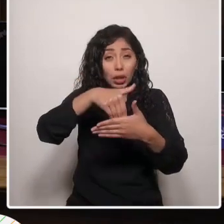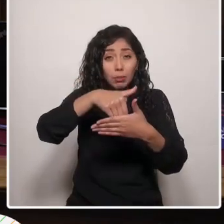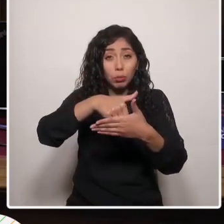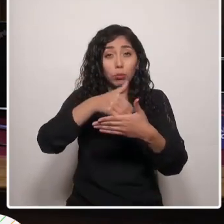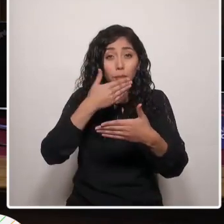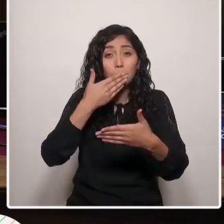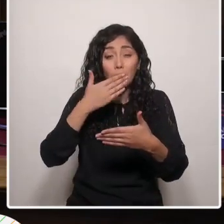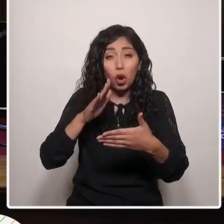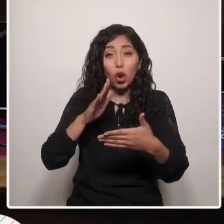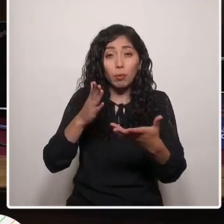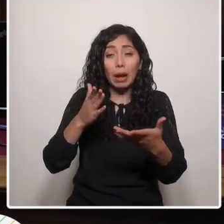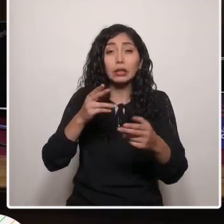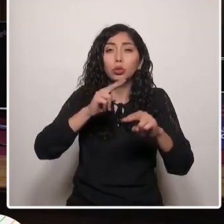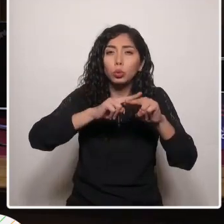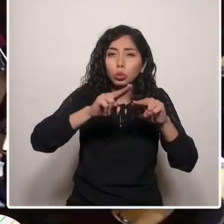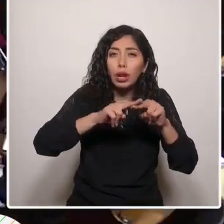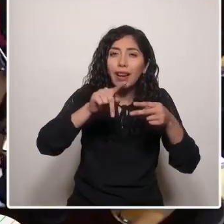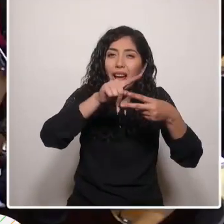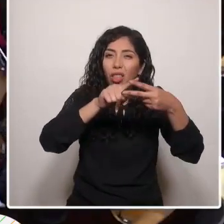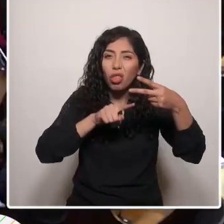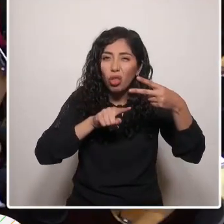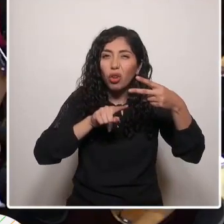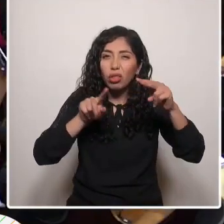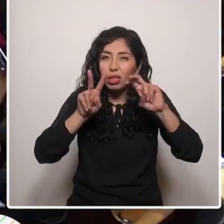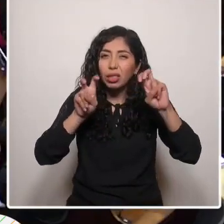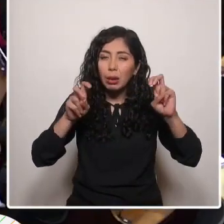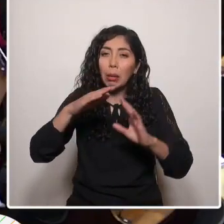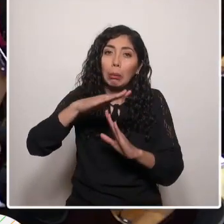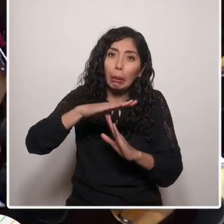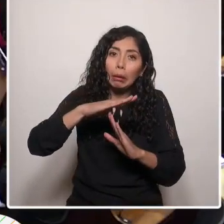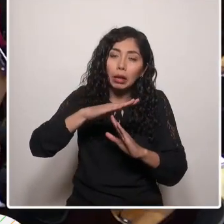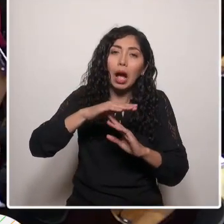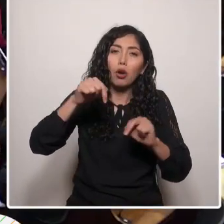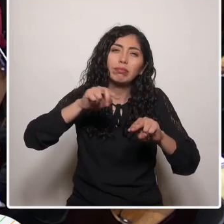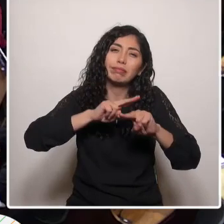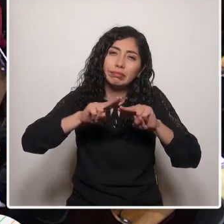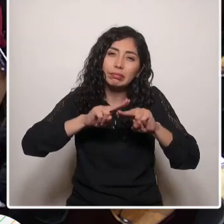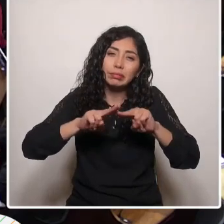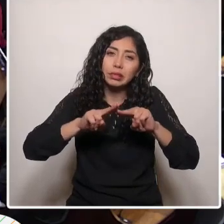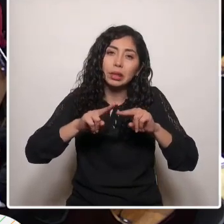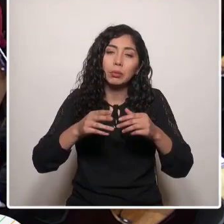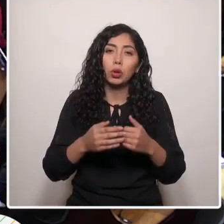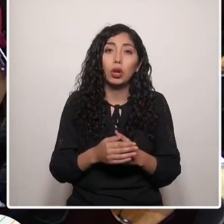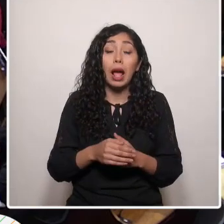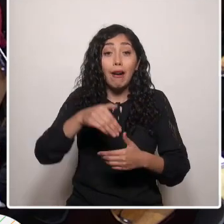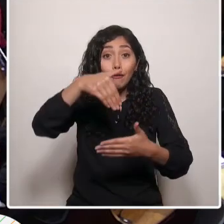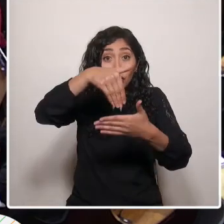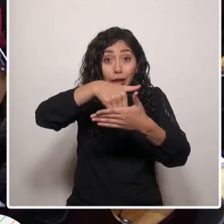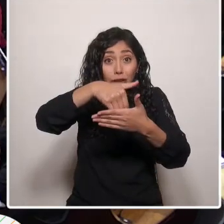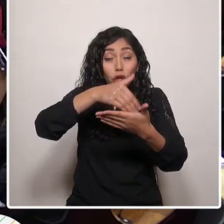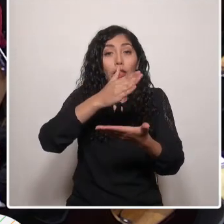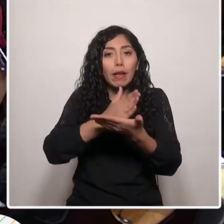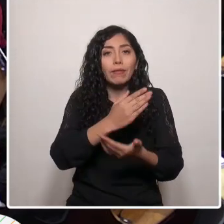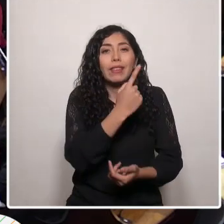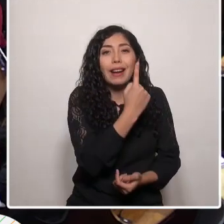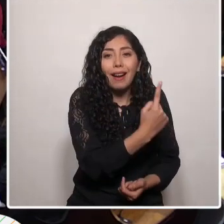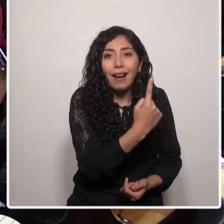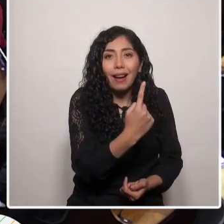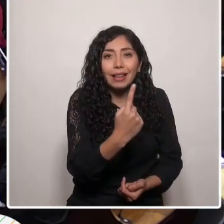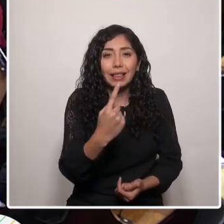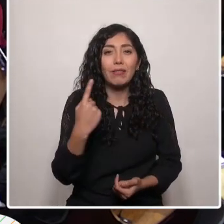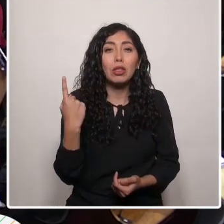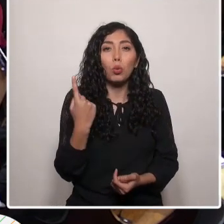para resolver esos 2 puntos pendientes. Solicito expresamente que la votación sea individual, para que quede claro cómo